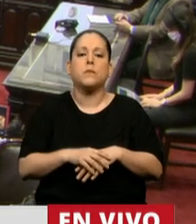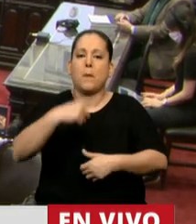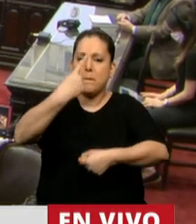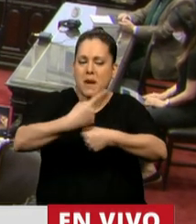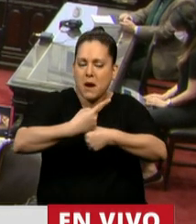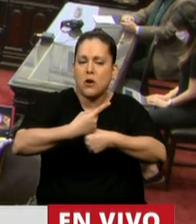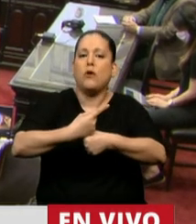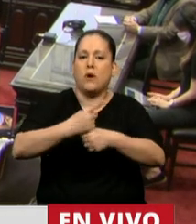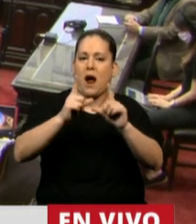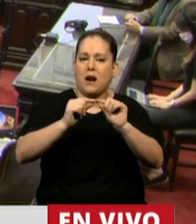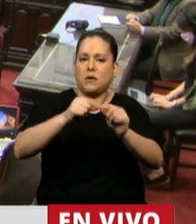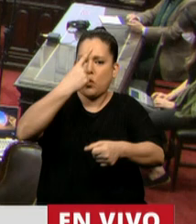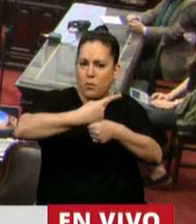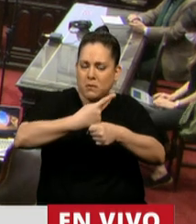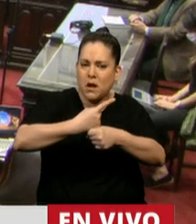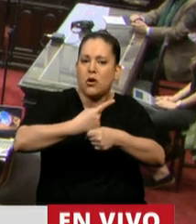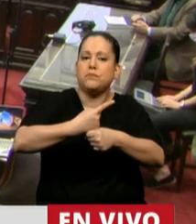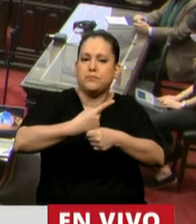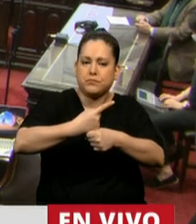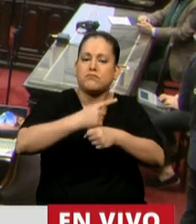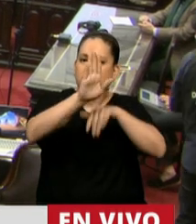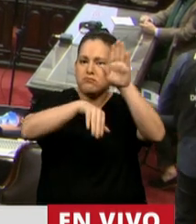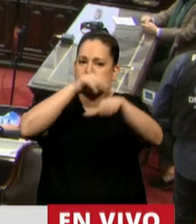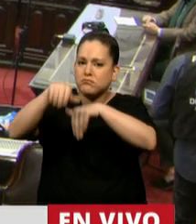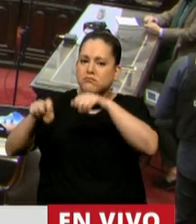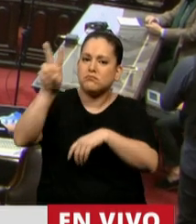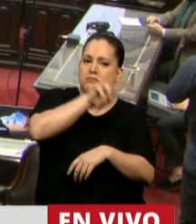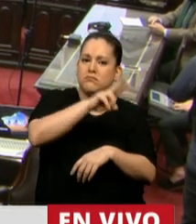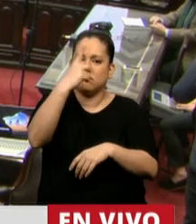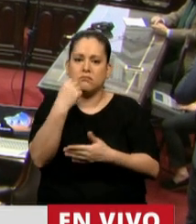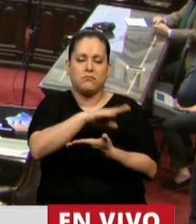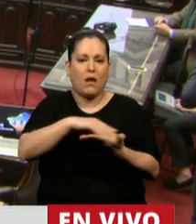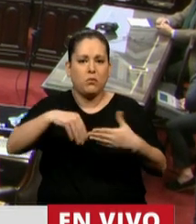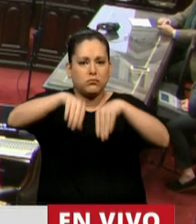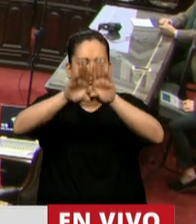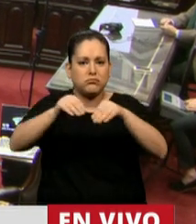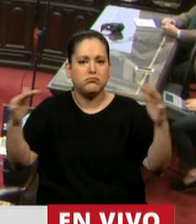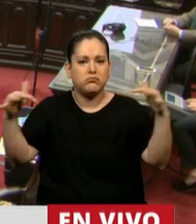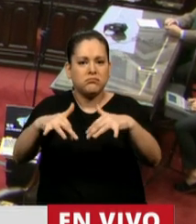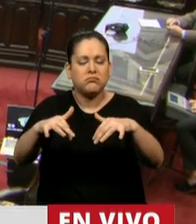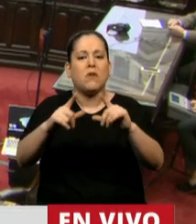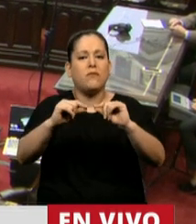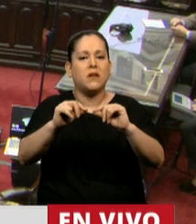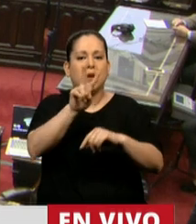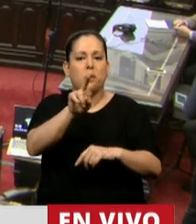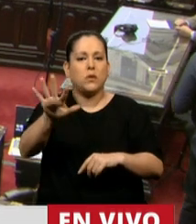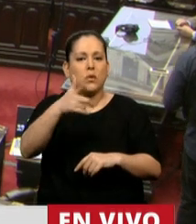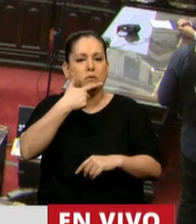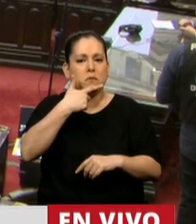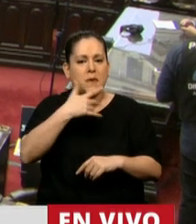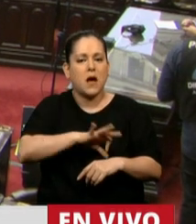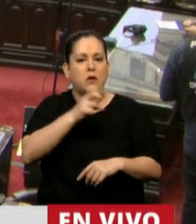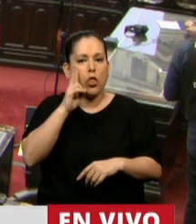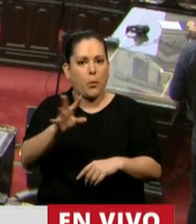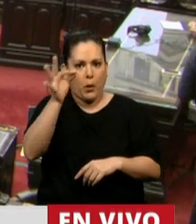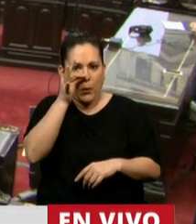primero artículo primero citar a las diputadas y a los diputados para el día 24 de septiembre de